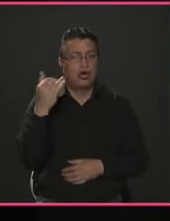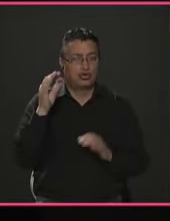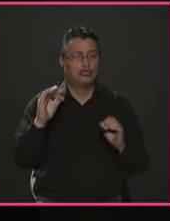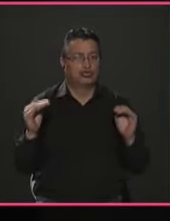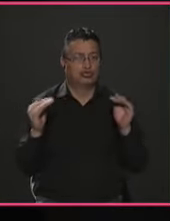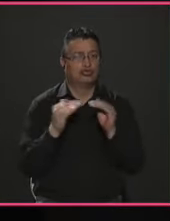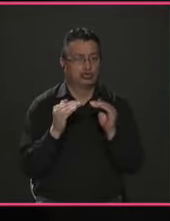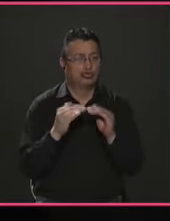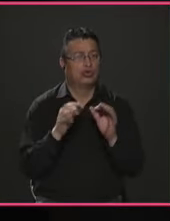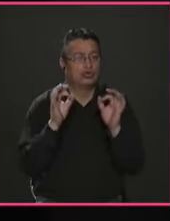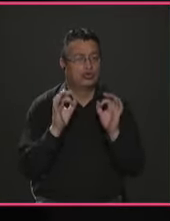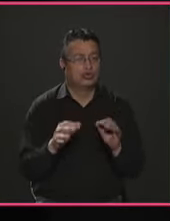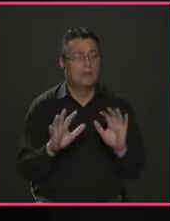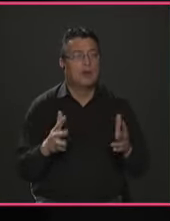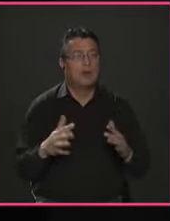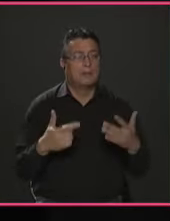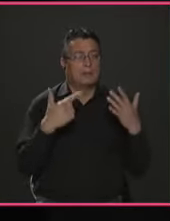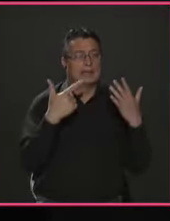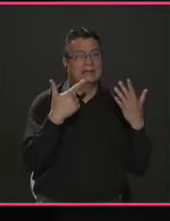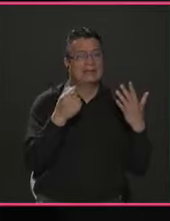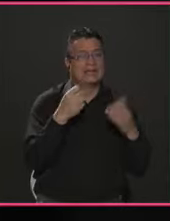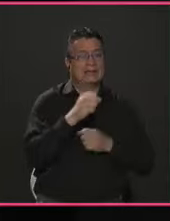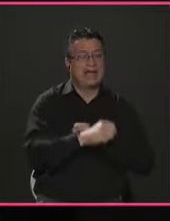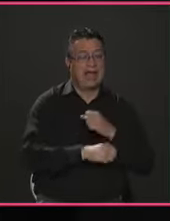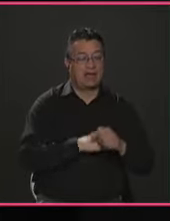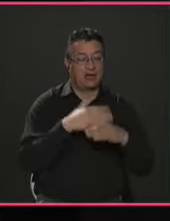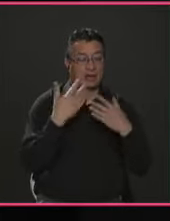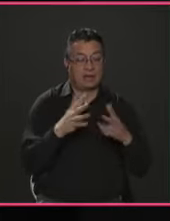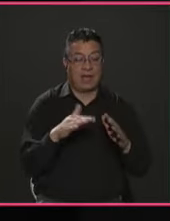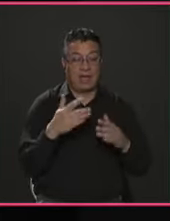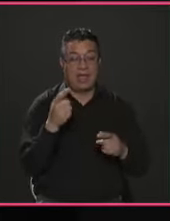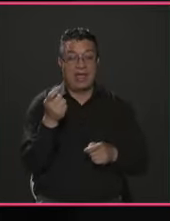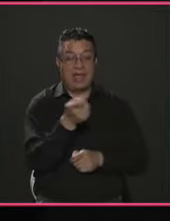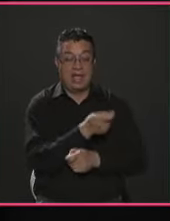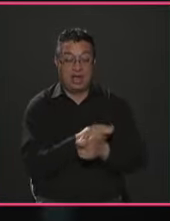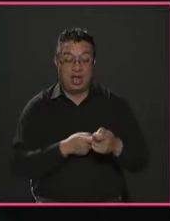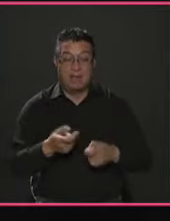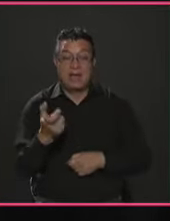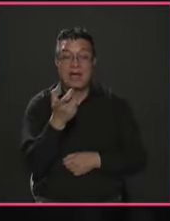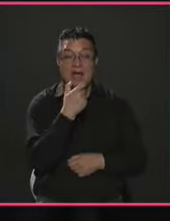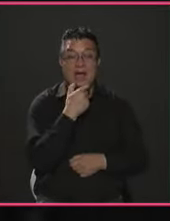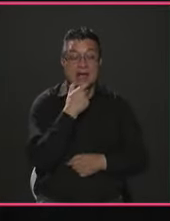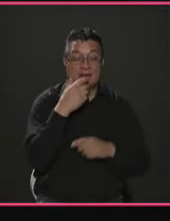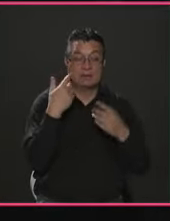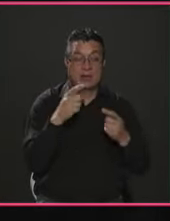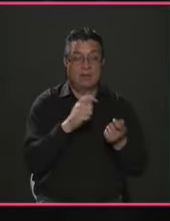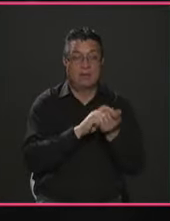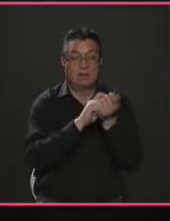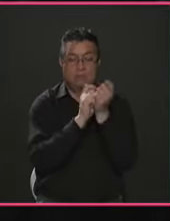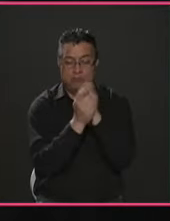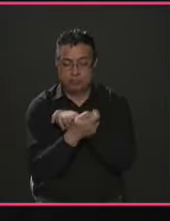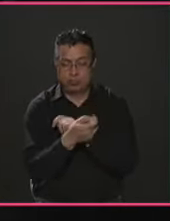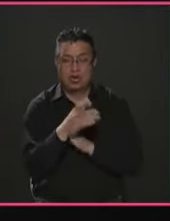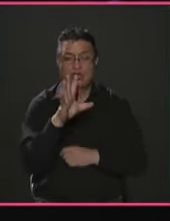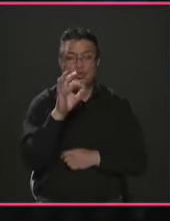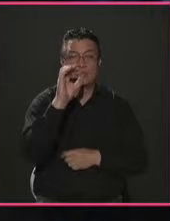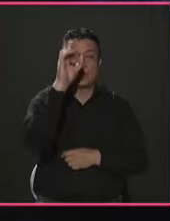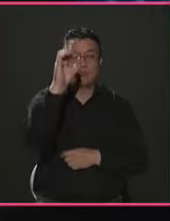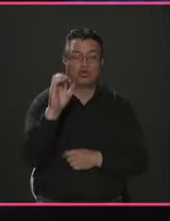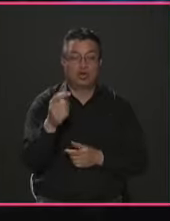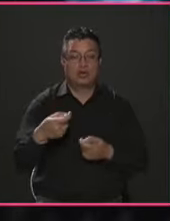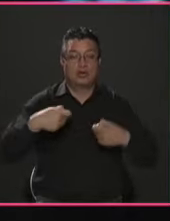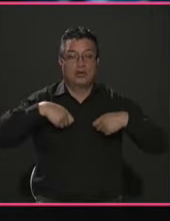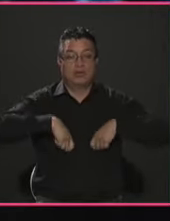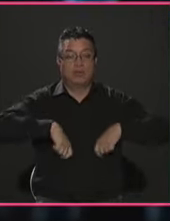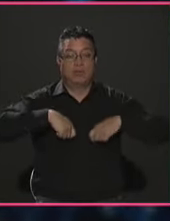porque por aproximadamente década después de que la economía británica saltó y aumentó en un 50% el ingreso